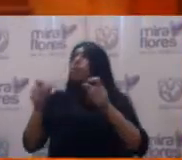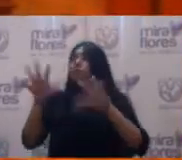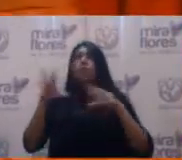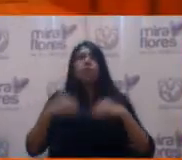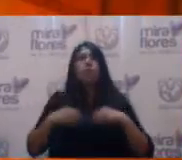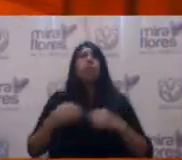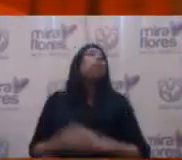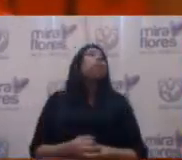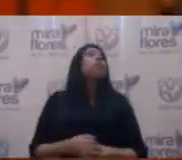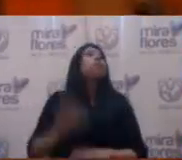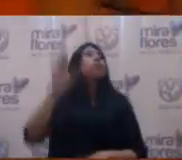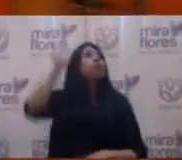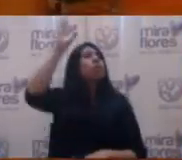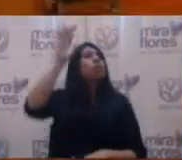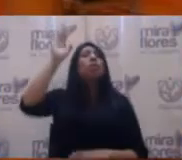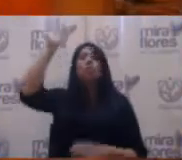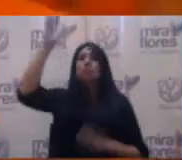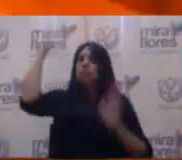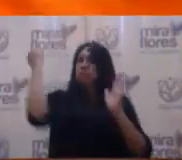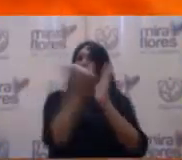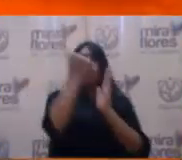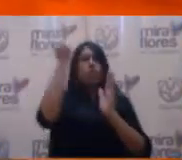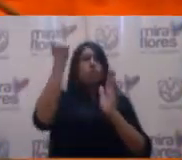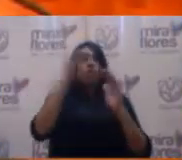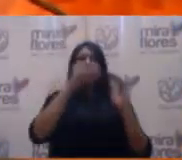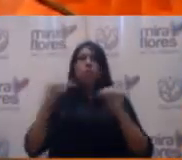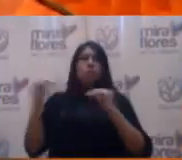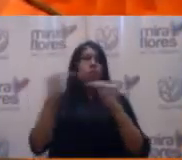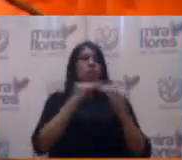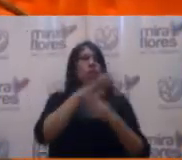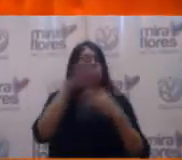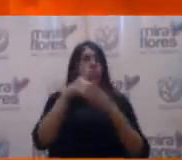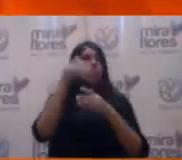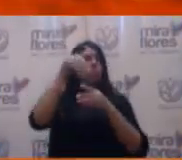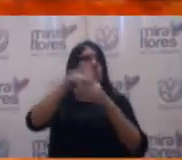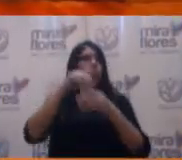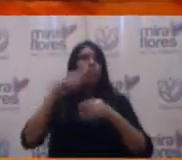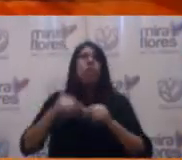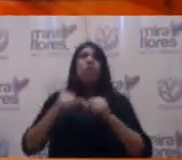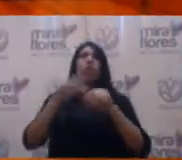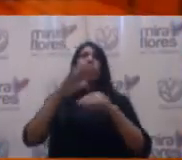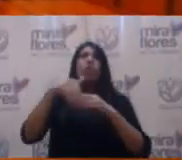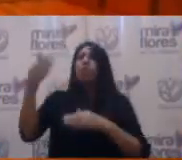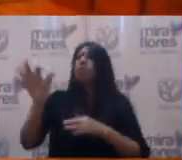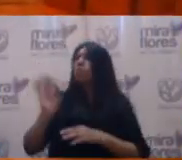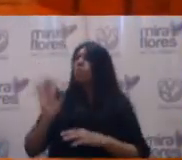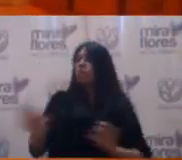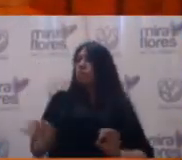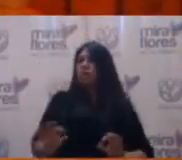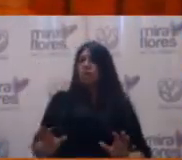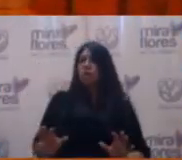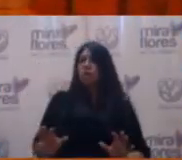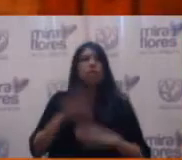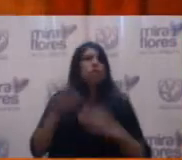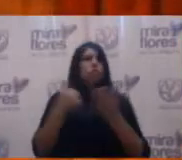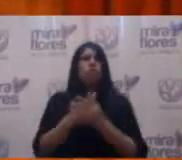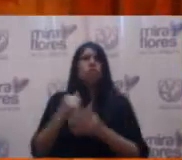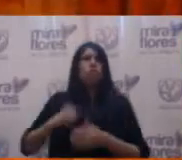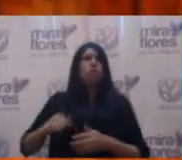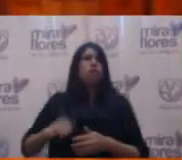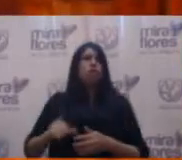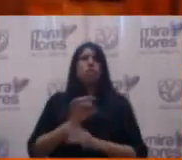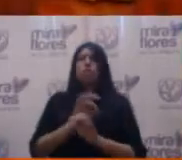de conformidad. Se aprueba por unanimidad de votos. Muchas gracias. Vamos al siguiente punto. Creo que no tenemos más puntos, ¿verdad? Es todo, señor alcalde. No habiendo